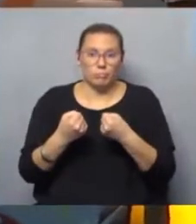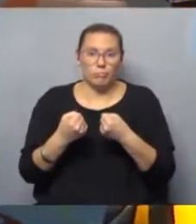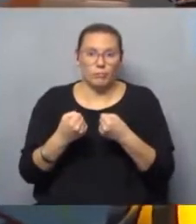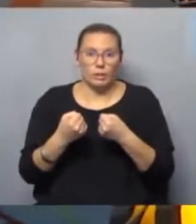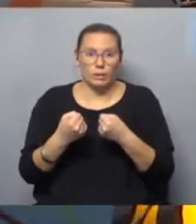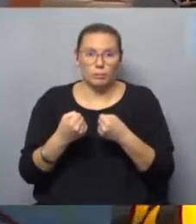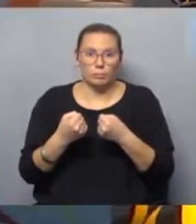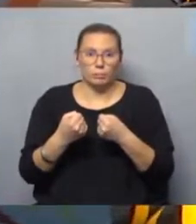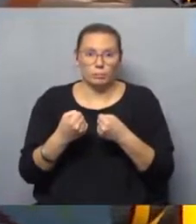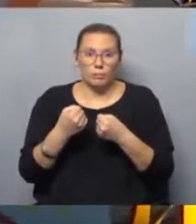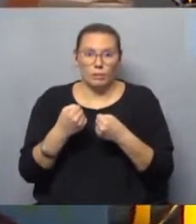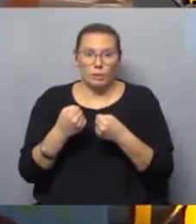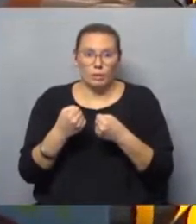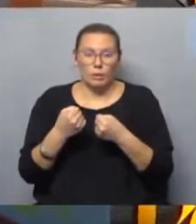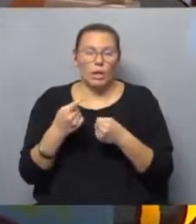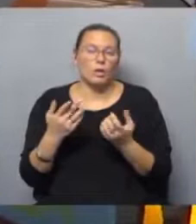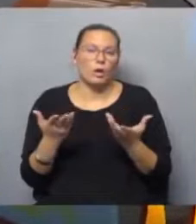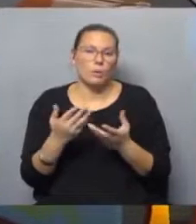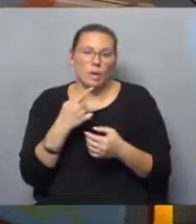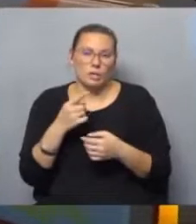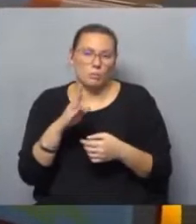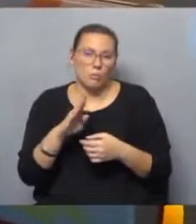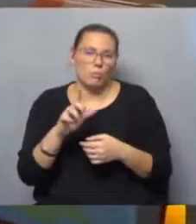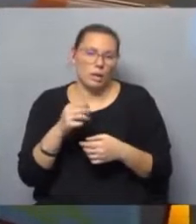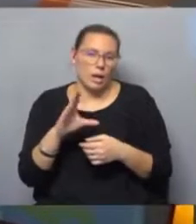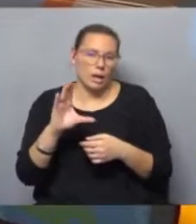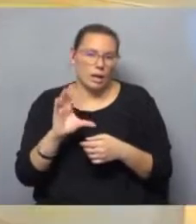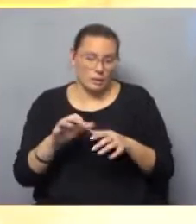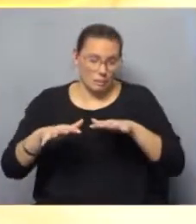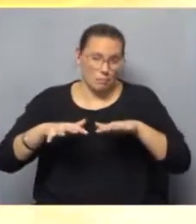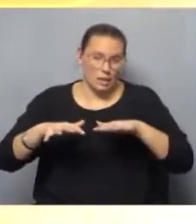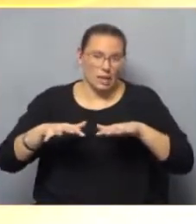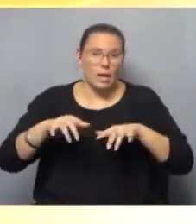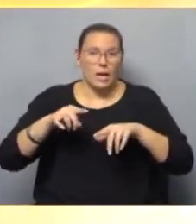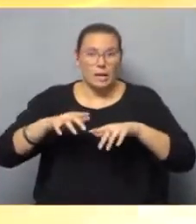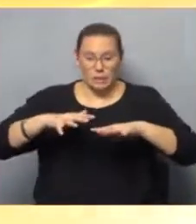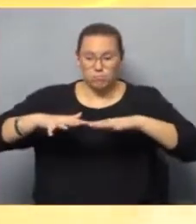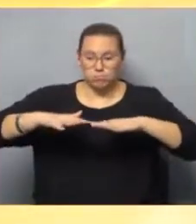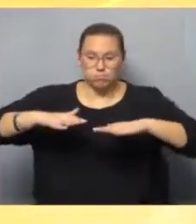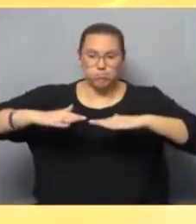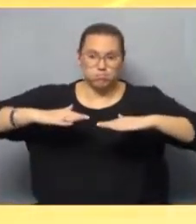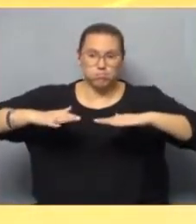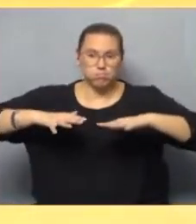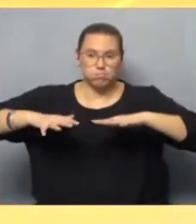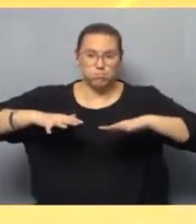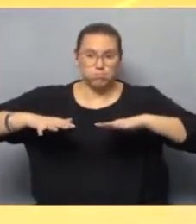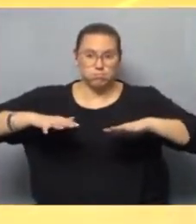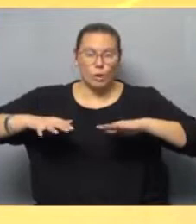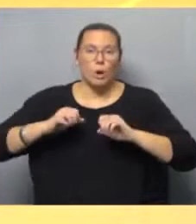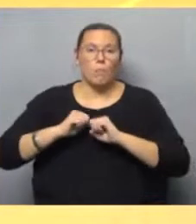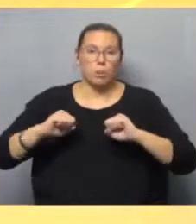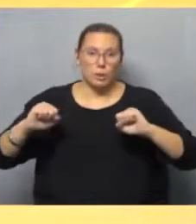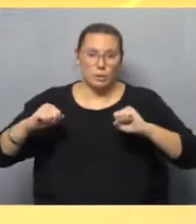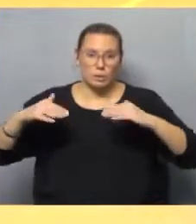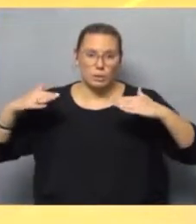generando lo que nosotros llamamos las placas. Y esas placas, digamos, se mueven con movimientos que pueden ser